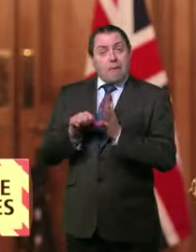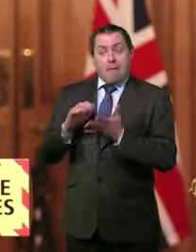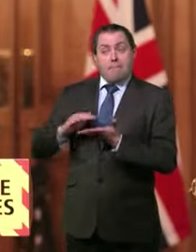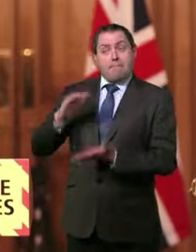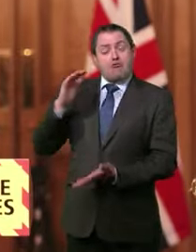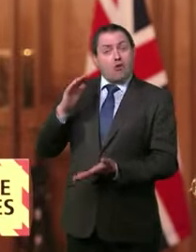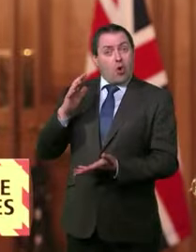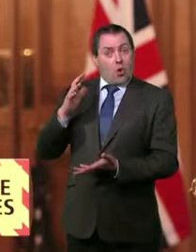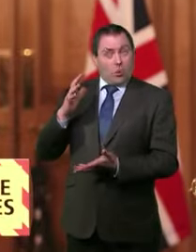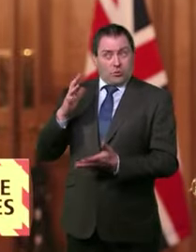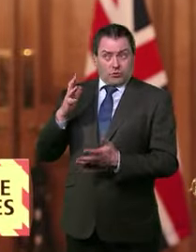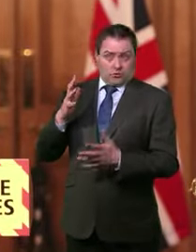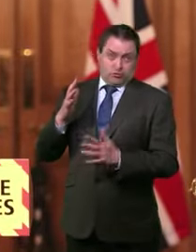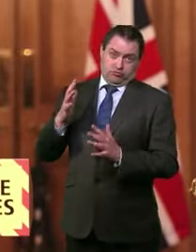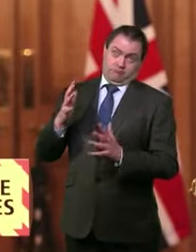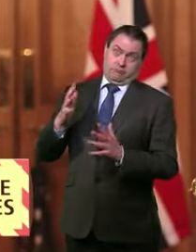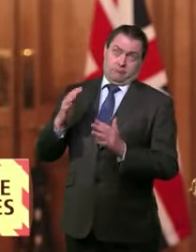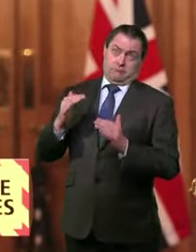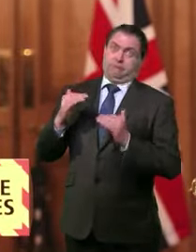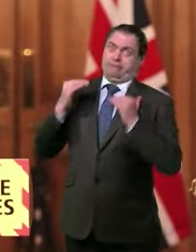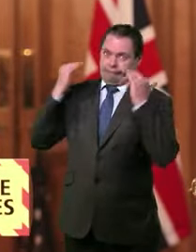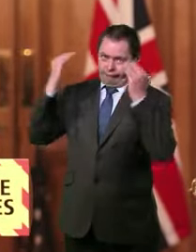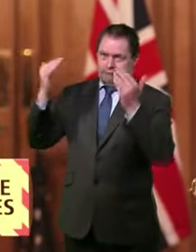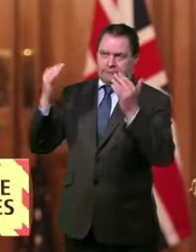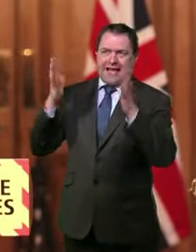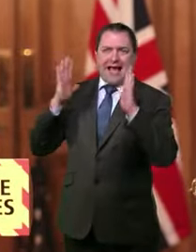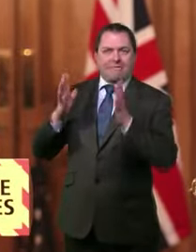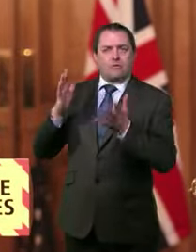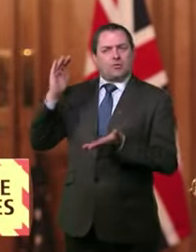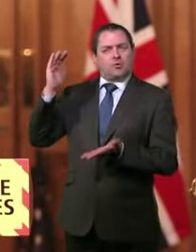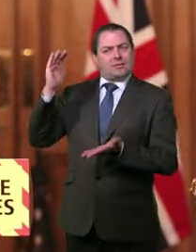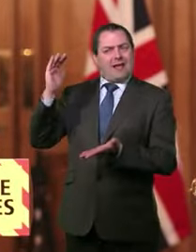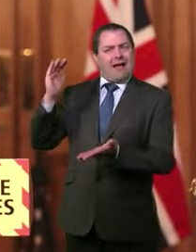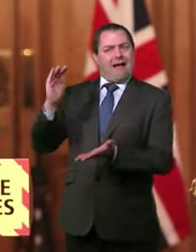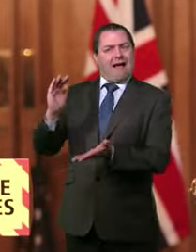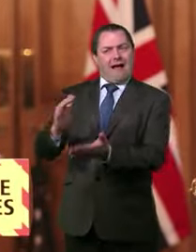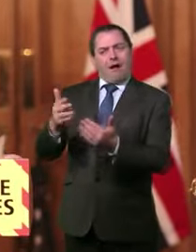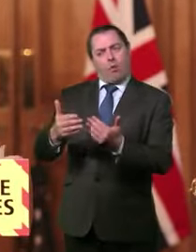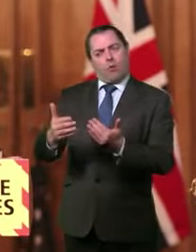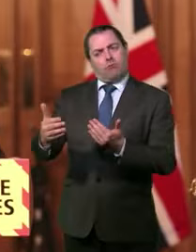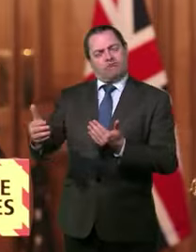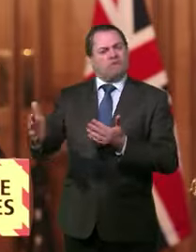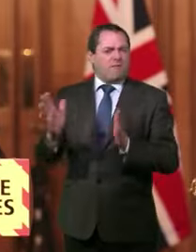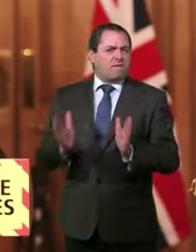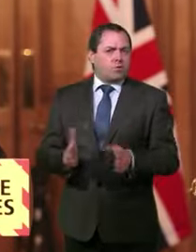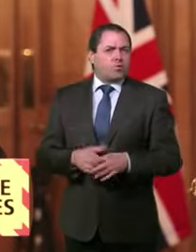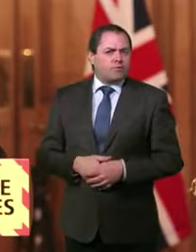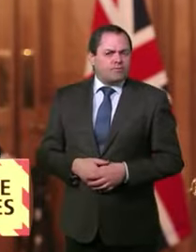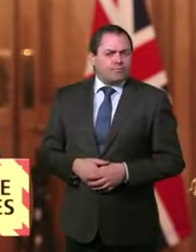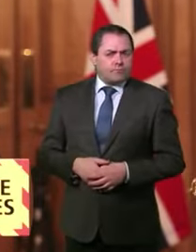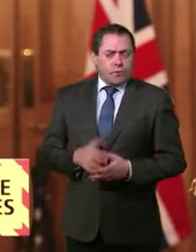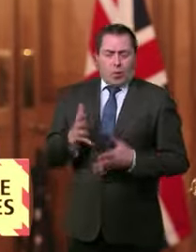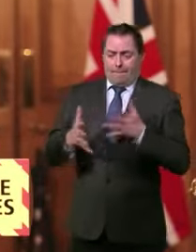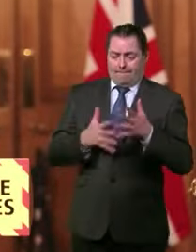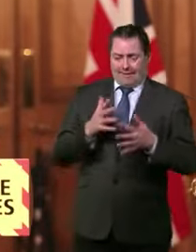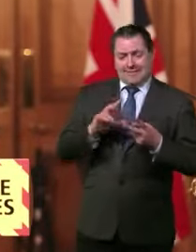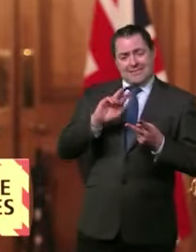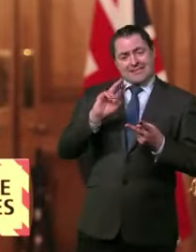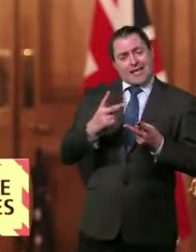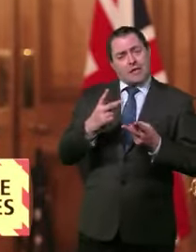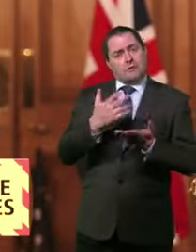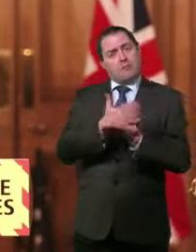deuda entonces la segunda parte del presupuesto de hoy comienza a arreglar eso